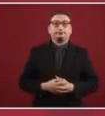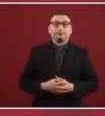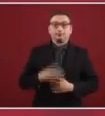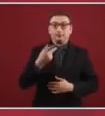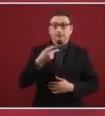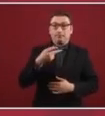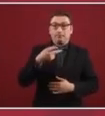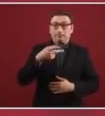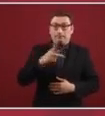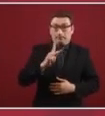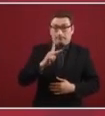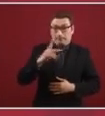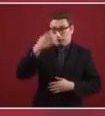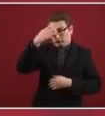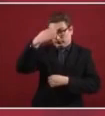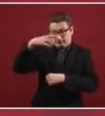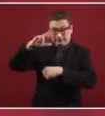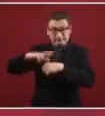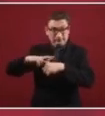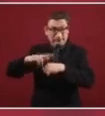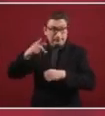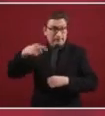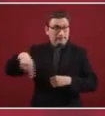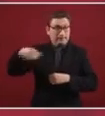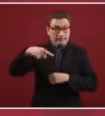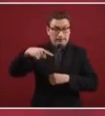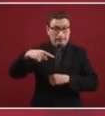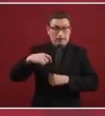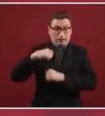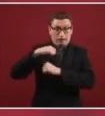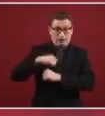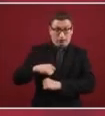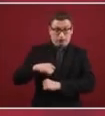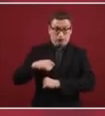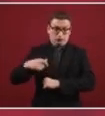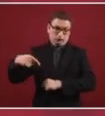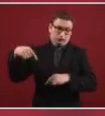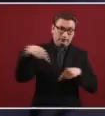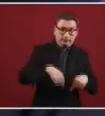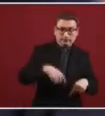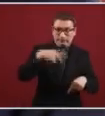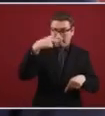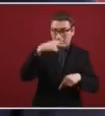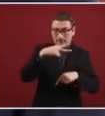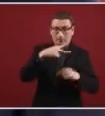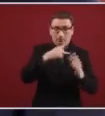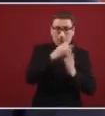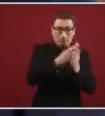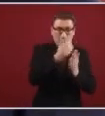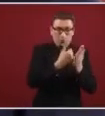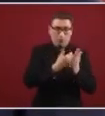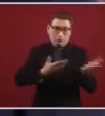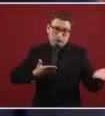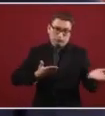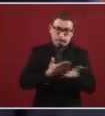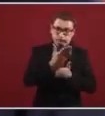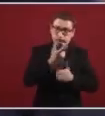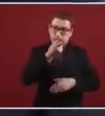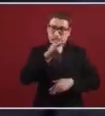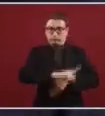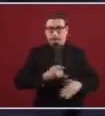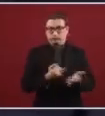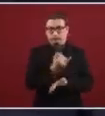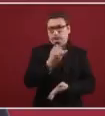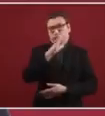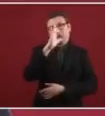ninguna autoridad extranjera decidir sobre nuestras políticas, porque